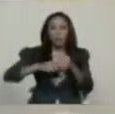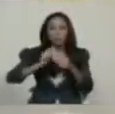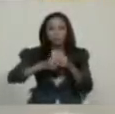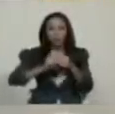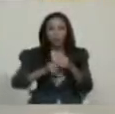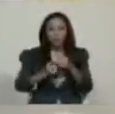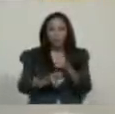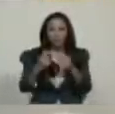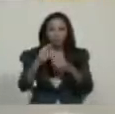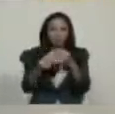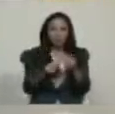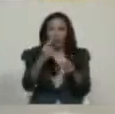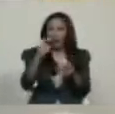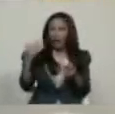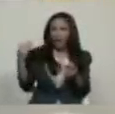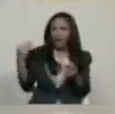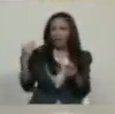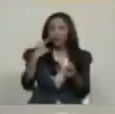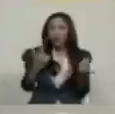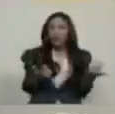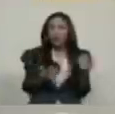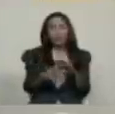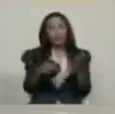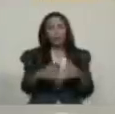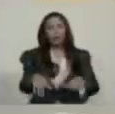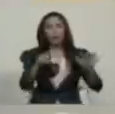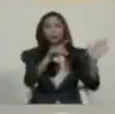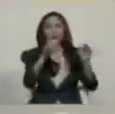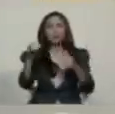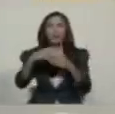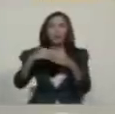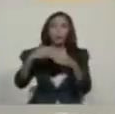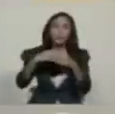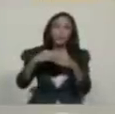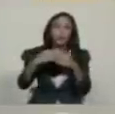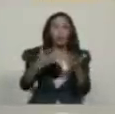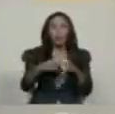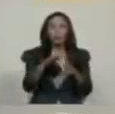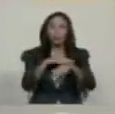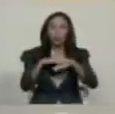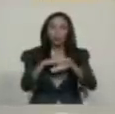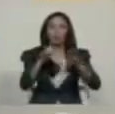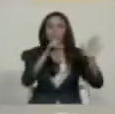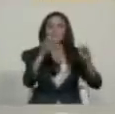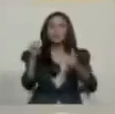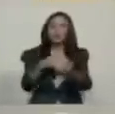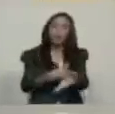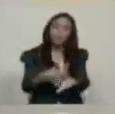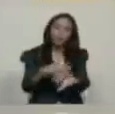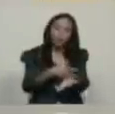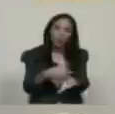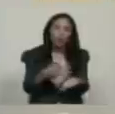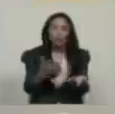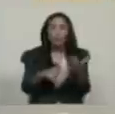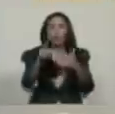en la papa se importaba entre 600 millones a 1.000 millones de dólares anuales.